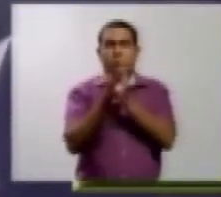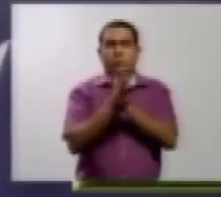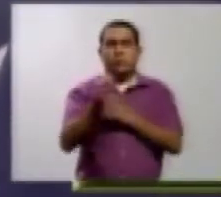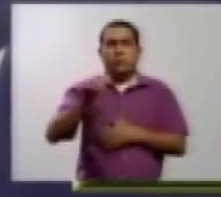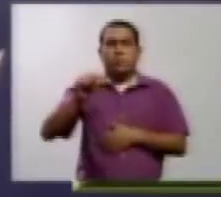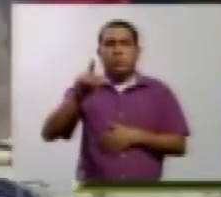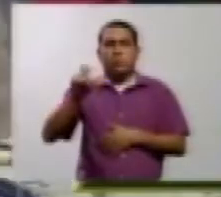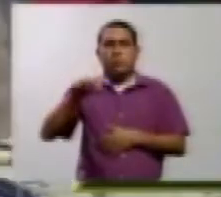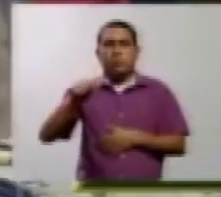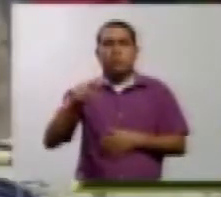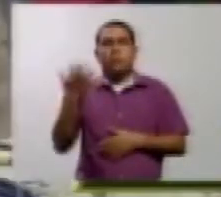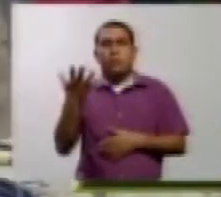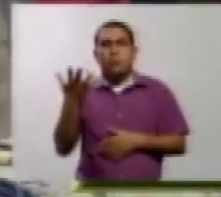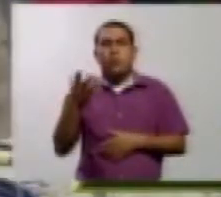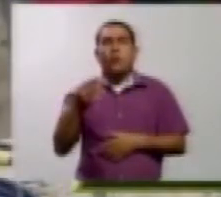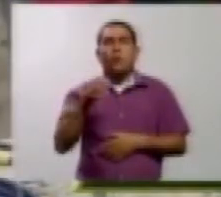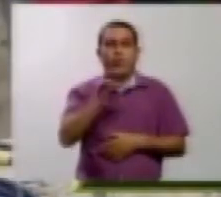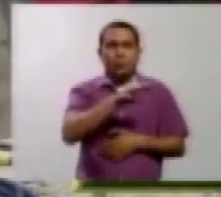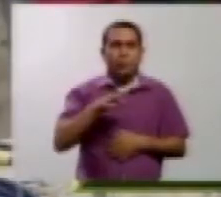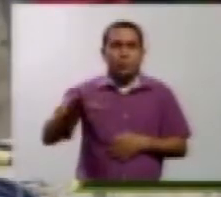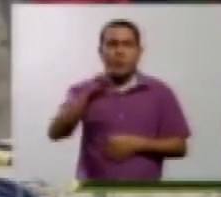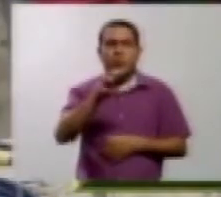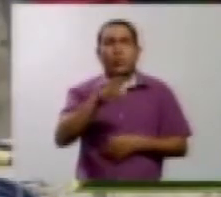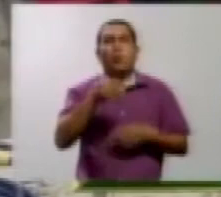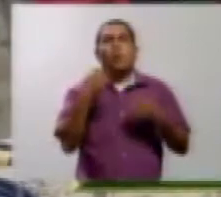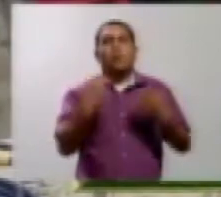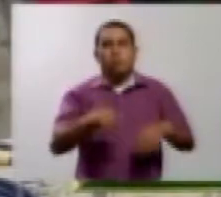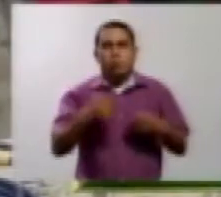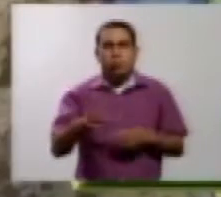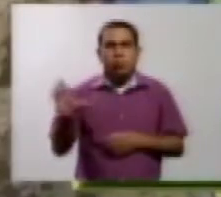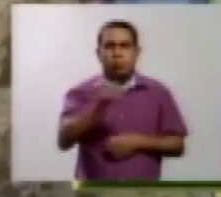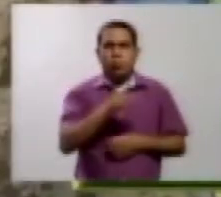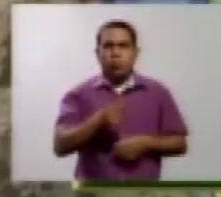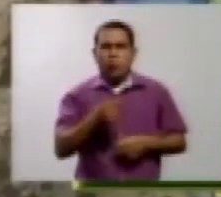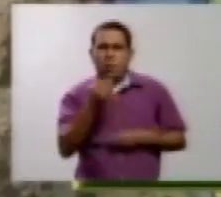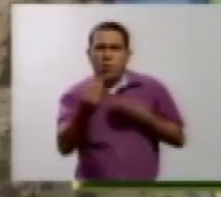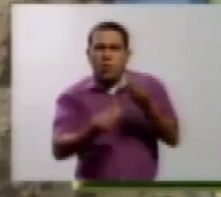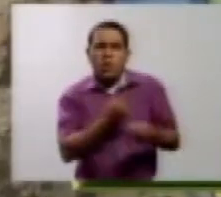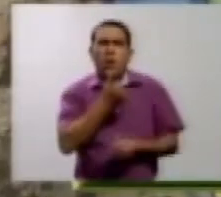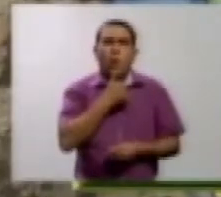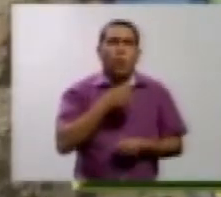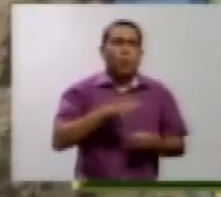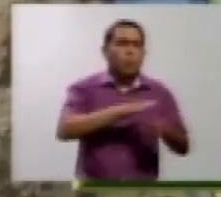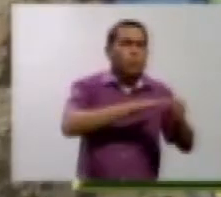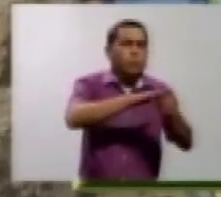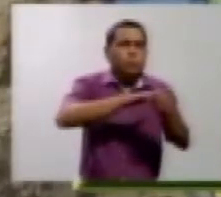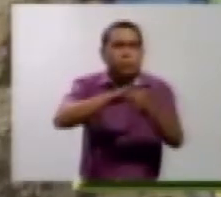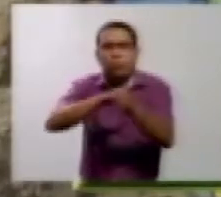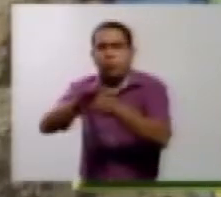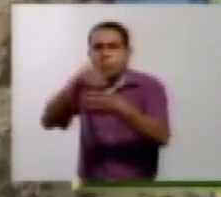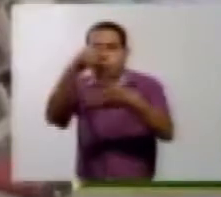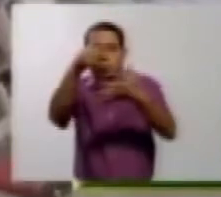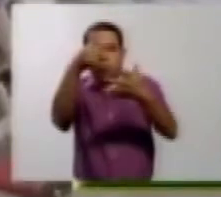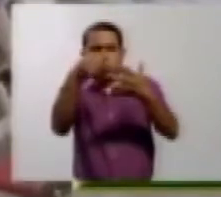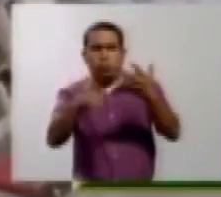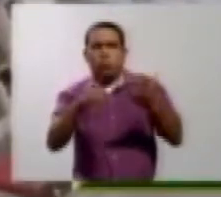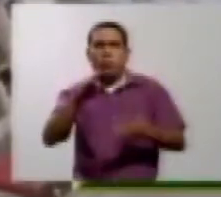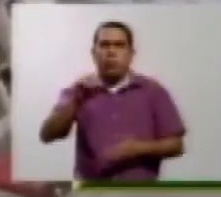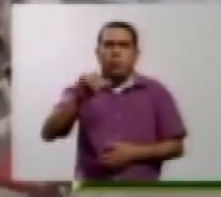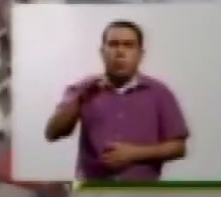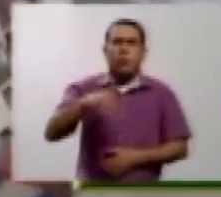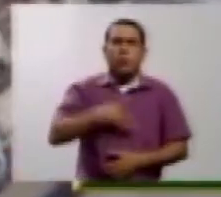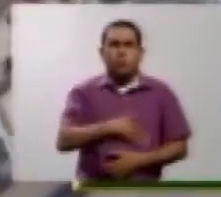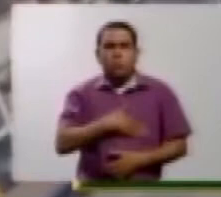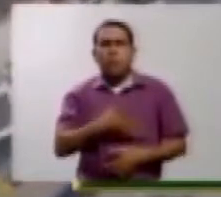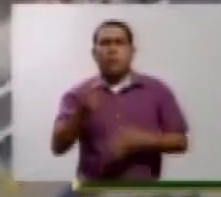en Sincelejo con recursos propios a través del programa Mi Llave Maestra benefician a los barrios Cristo Viene, Jordán, Bolívar, Mirador,